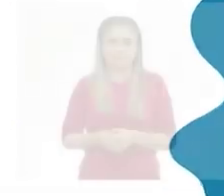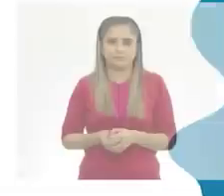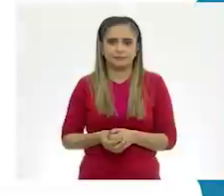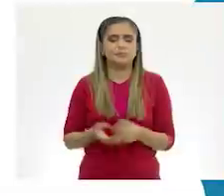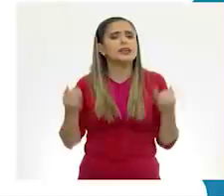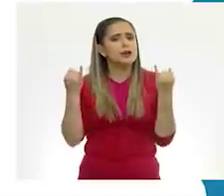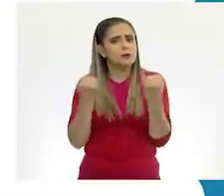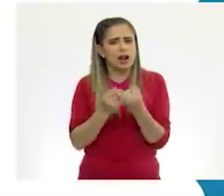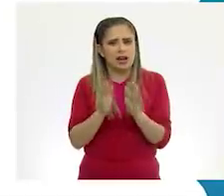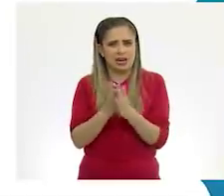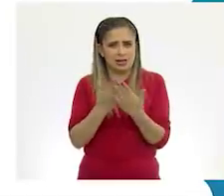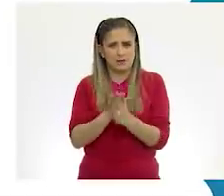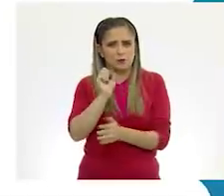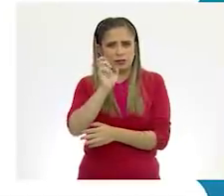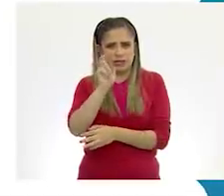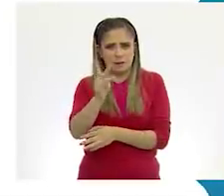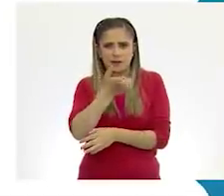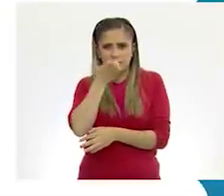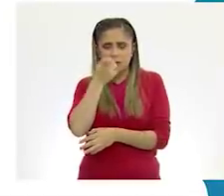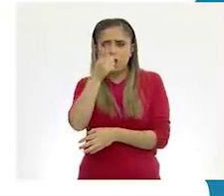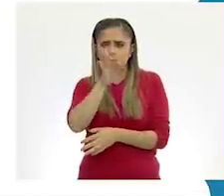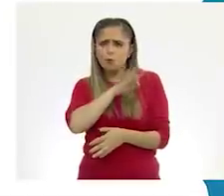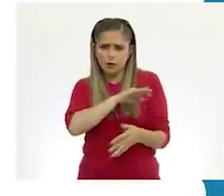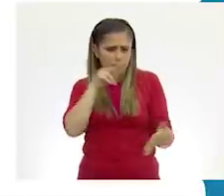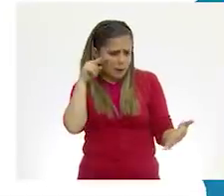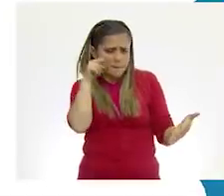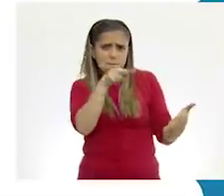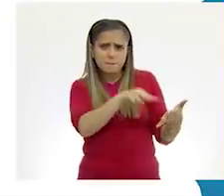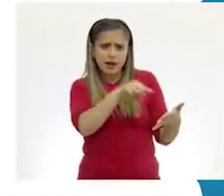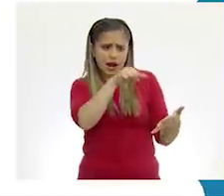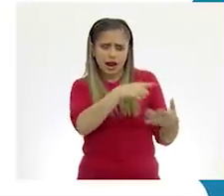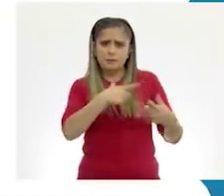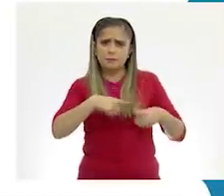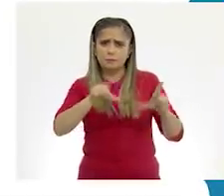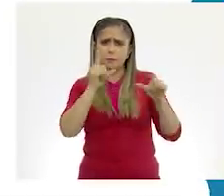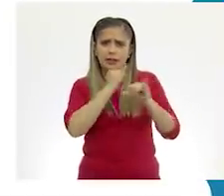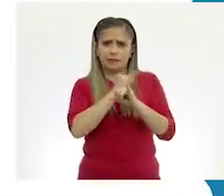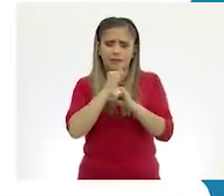También puedes encontrar los libros de texto en la página